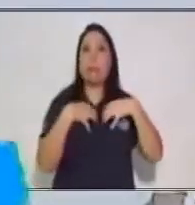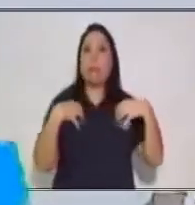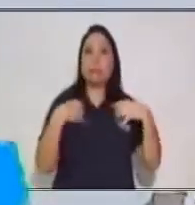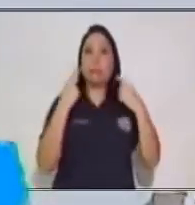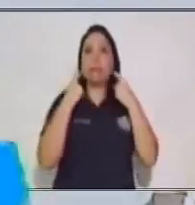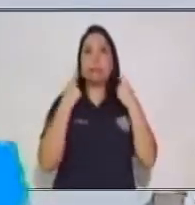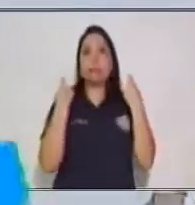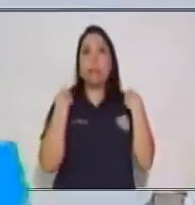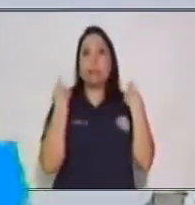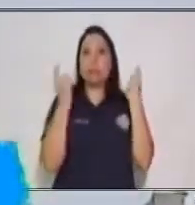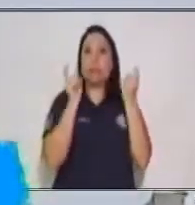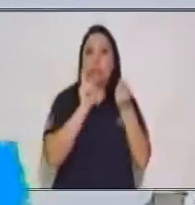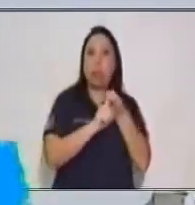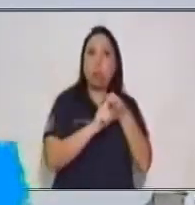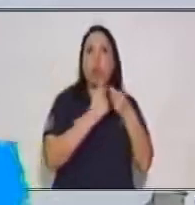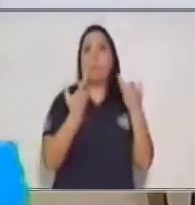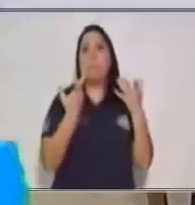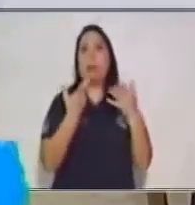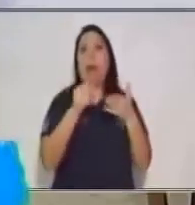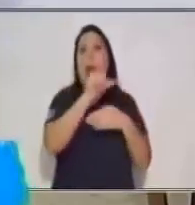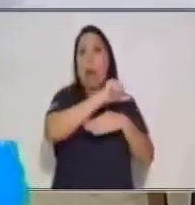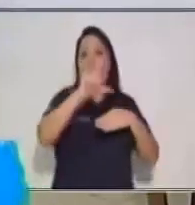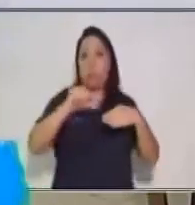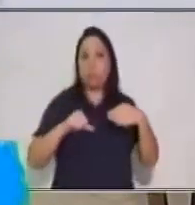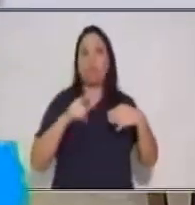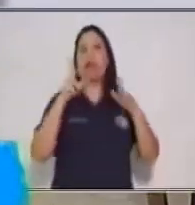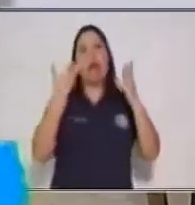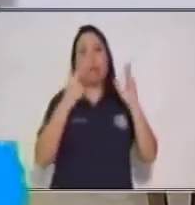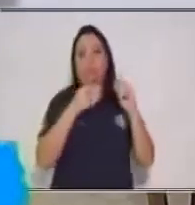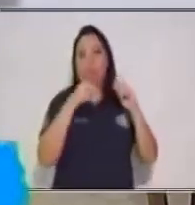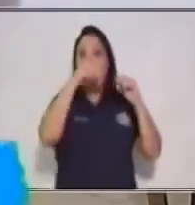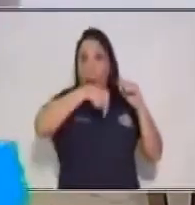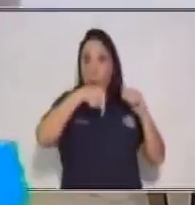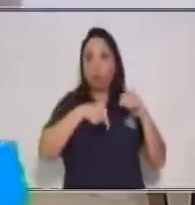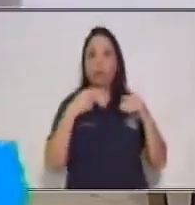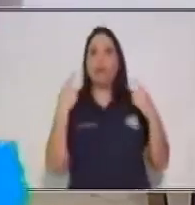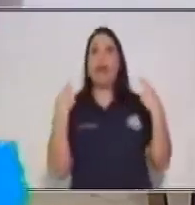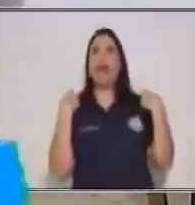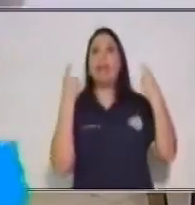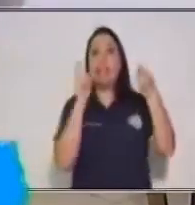¿Qué tema estamos desarrollando ahora? Muy bien, las fases de la redacción.